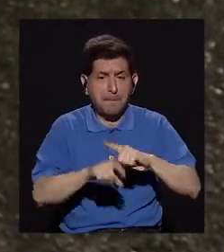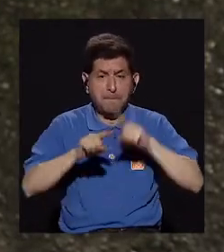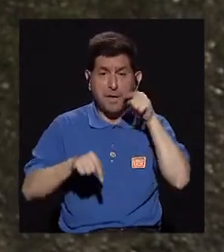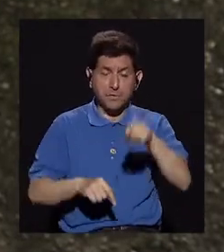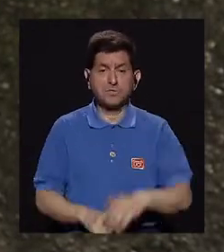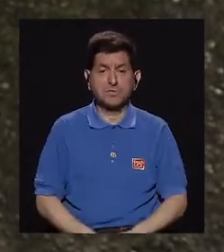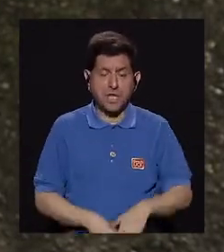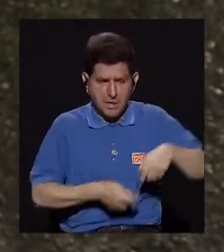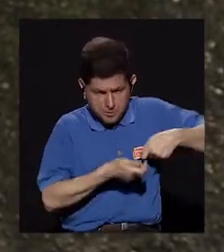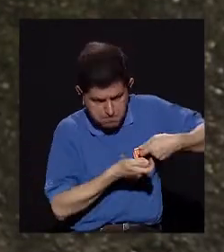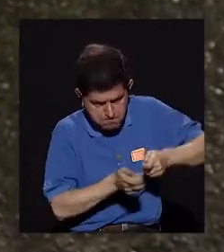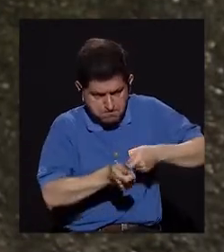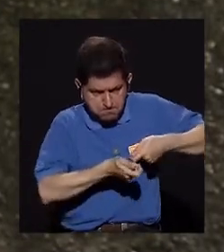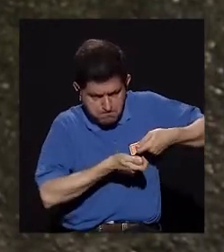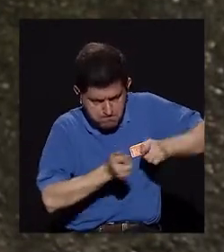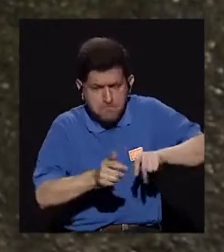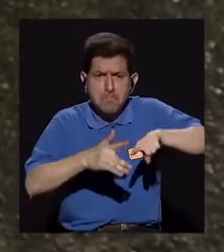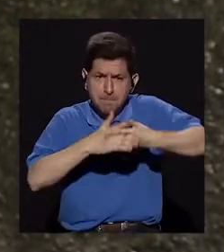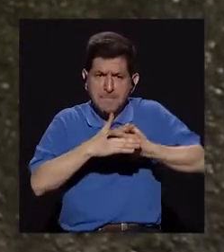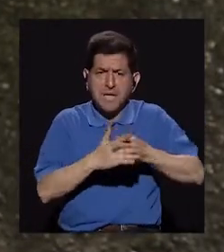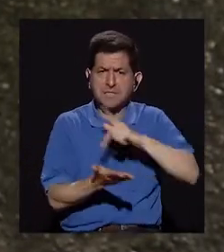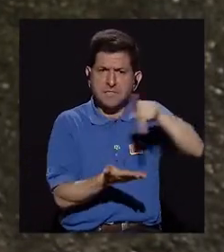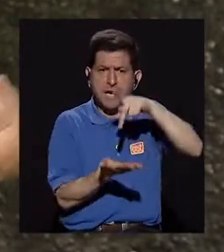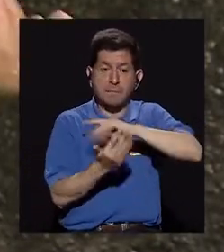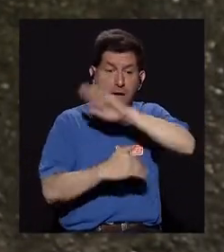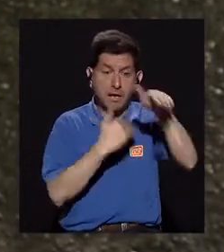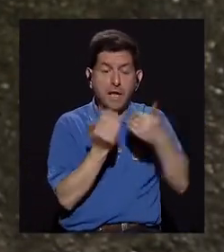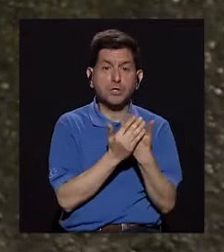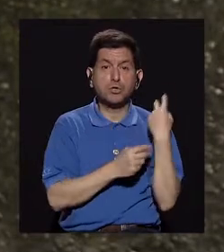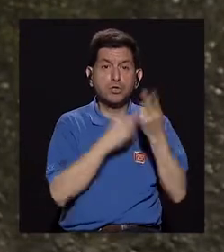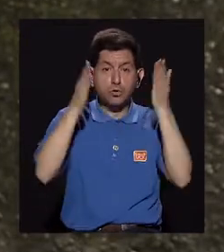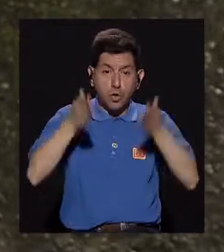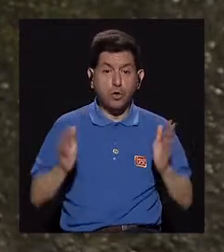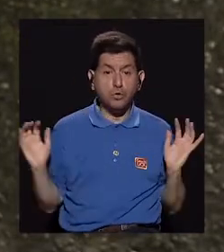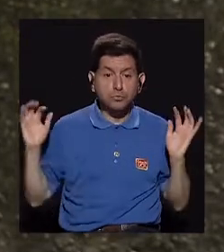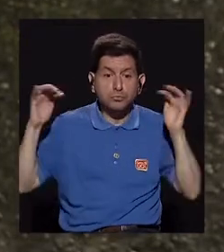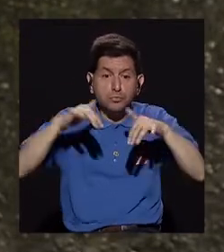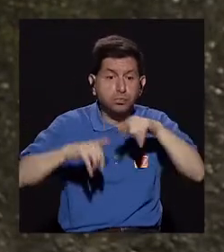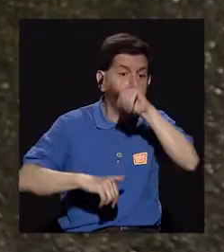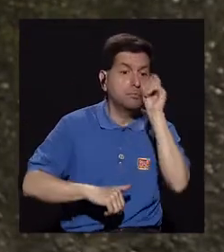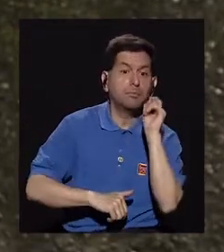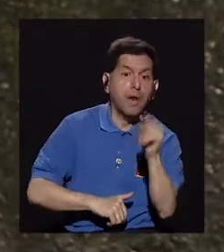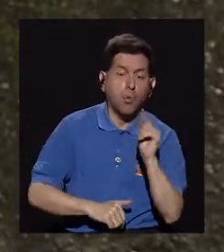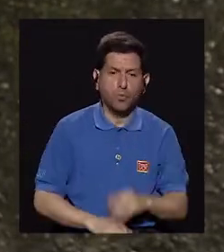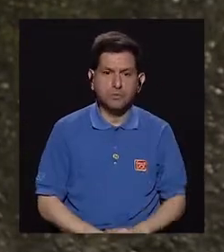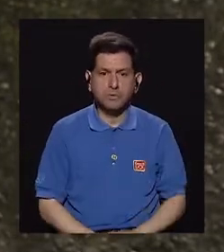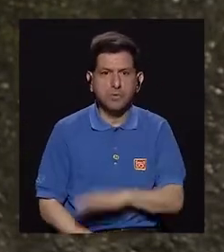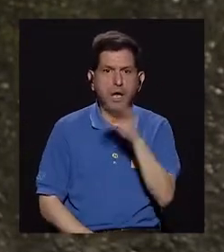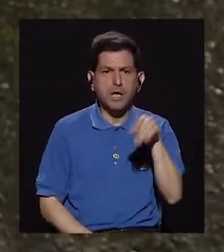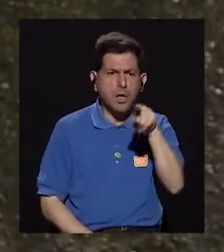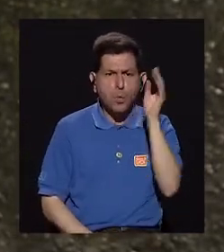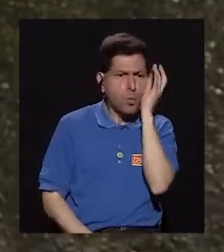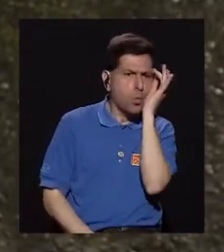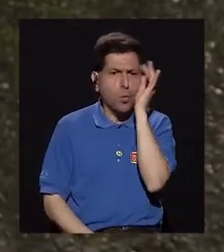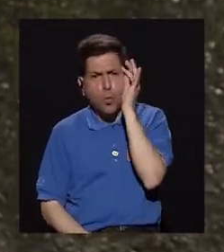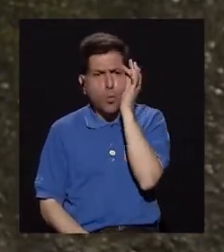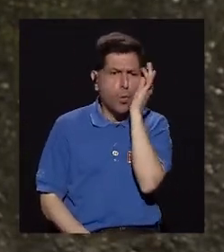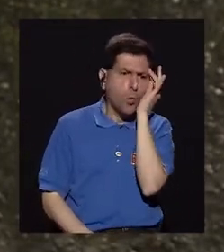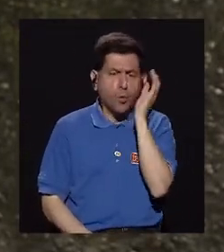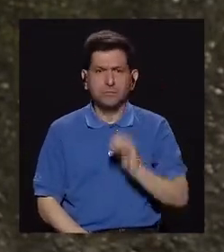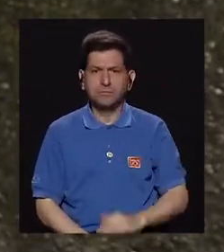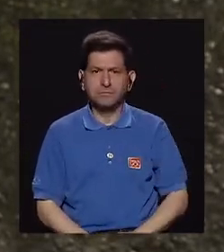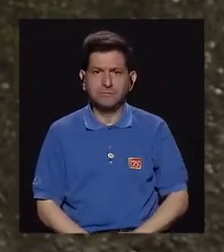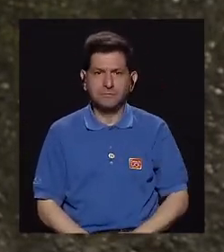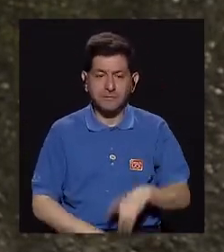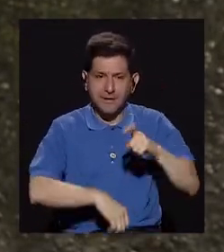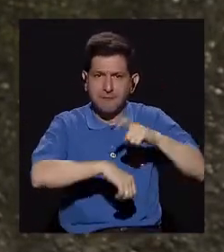si agarras una pala y empiezas a hacer un hueco en el parque, todos los vecinos salen, todos los vecinos preguntan, todos los vecinos se preocupan, ¿verdad?